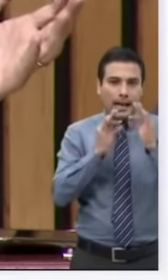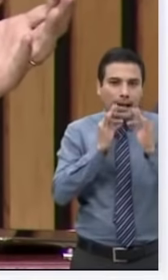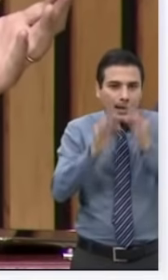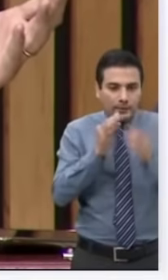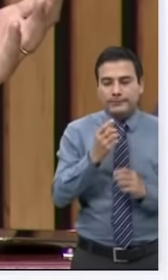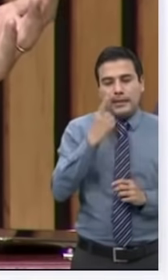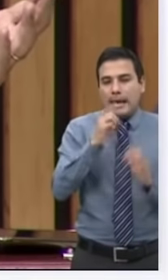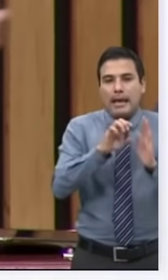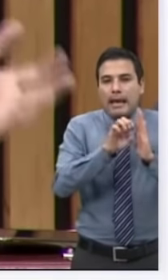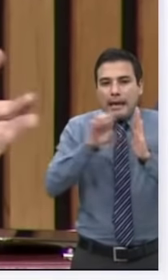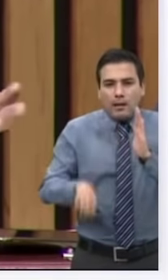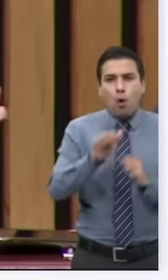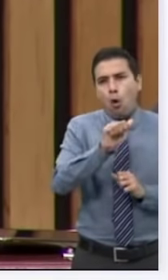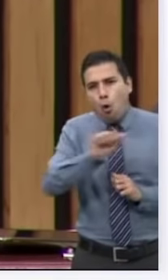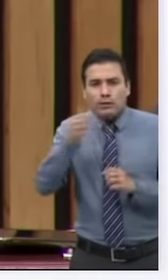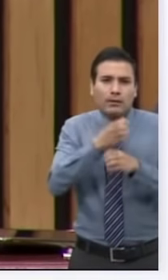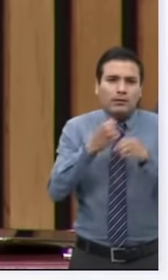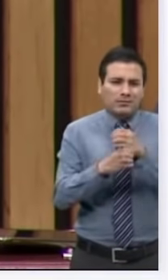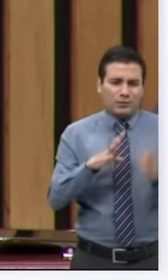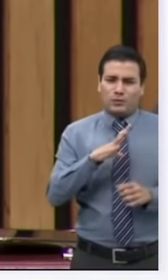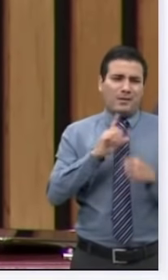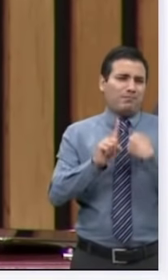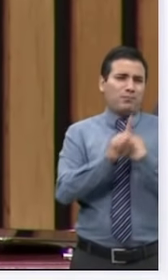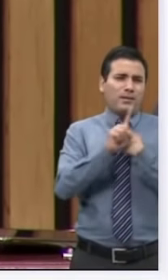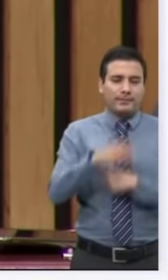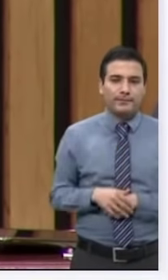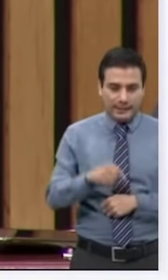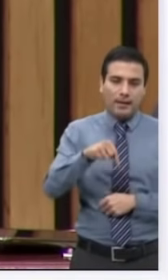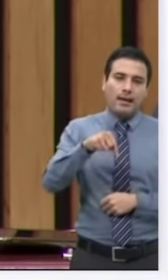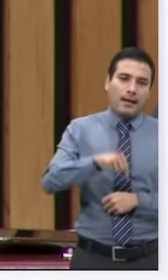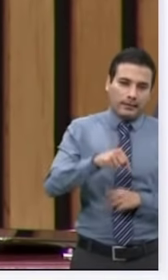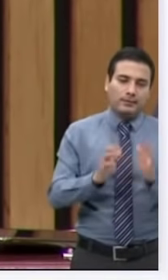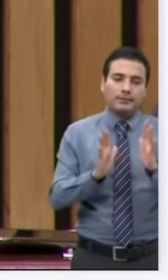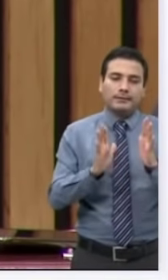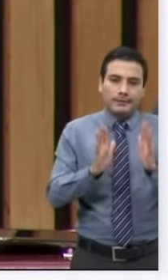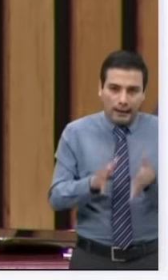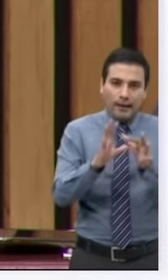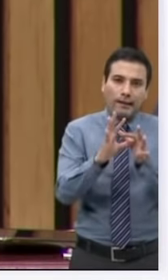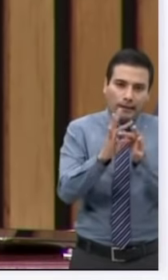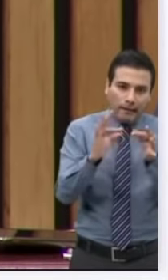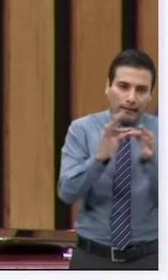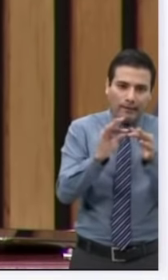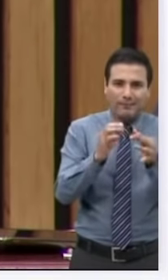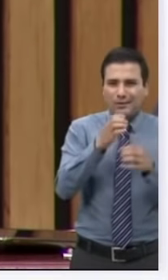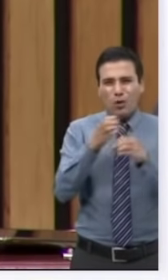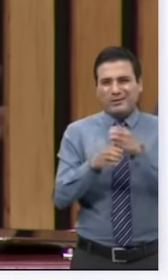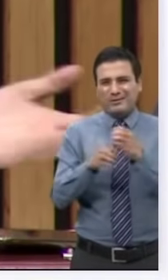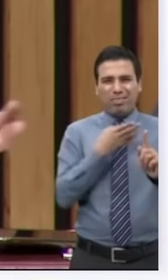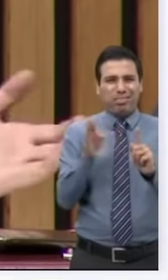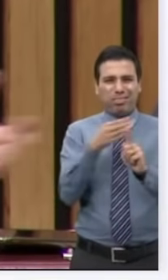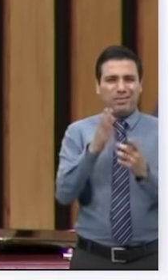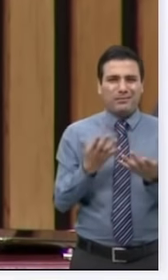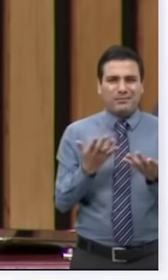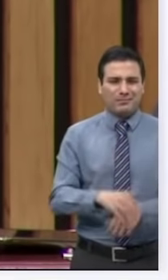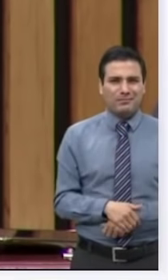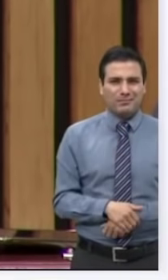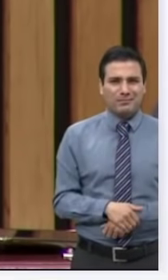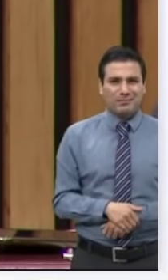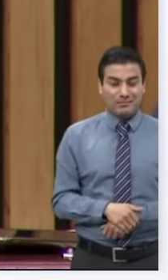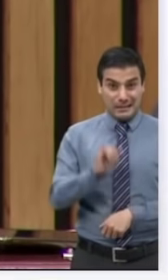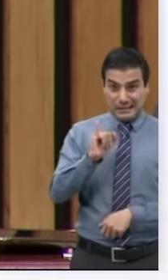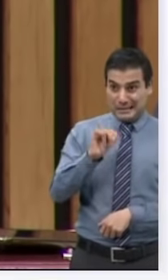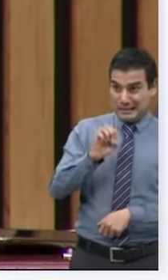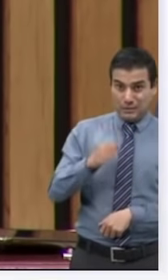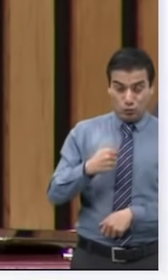otra cosa no hay problema ahora que se han dicho cosas no tiene sustento que alimento se va para el bien de los familiares